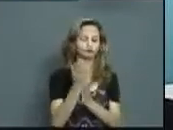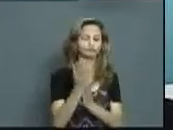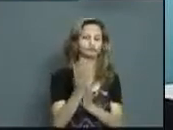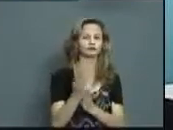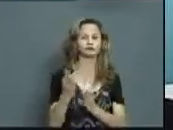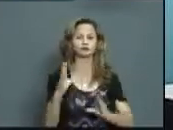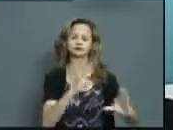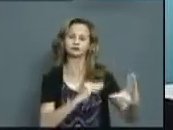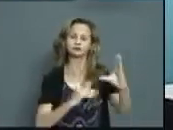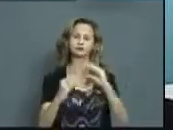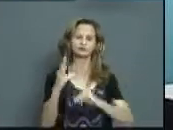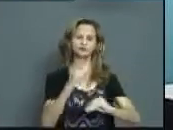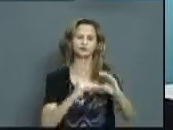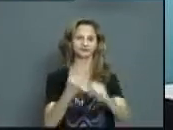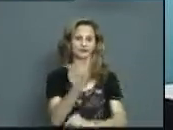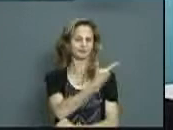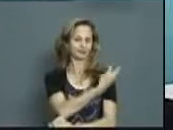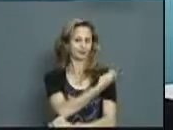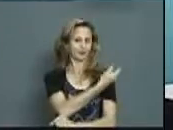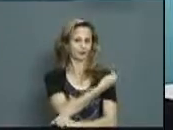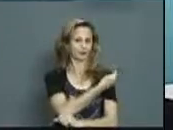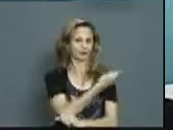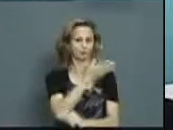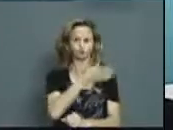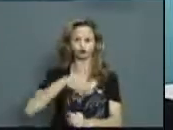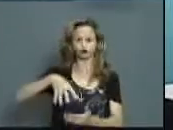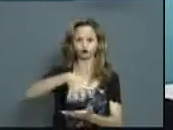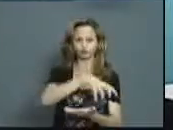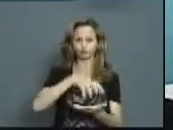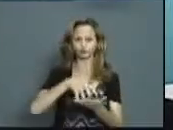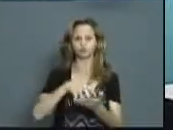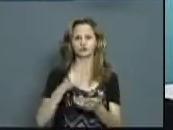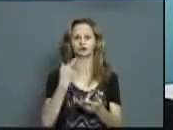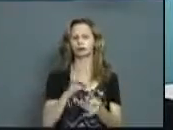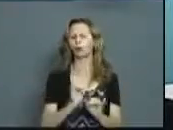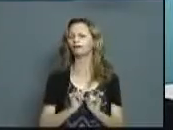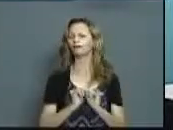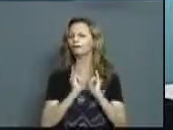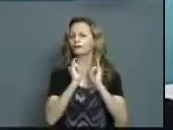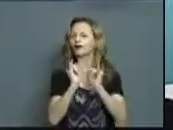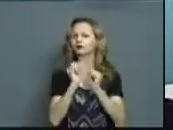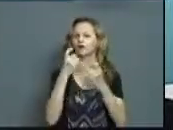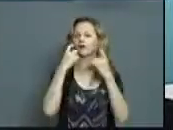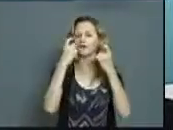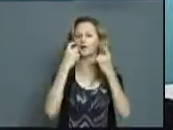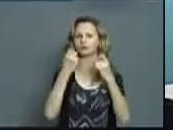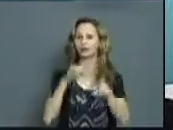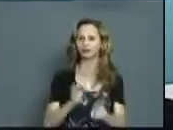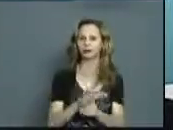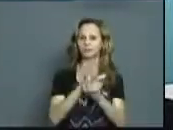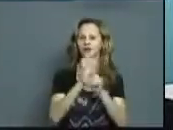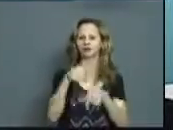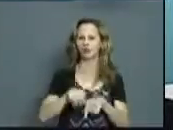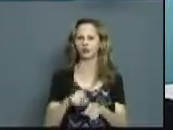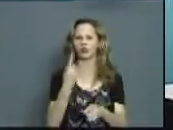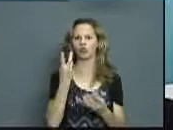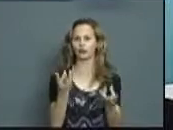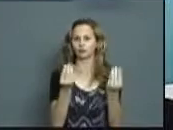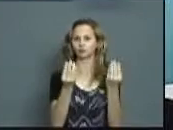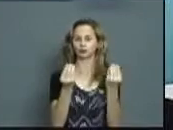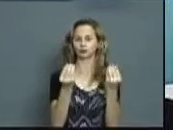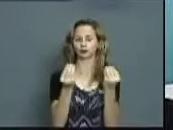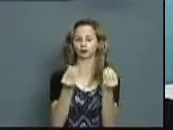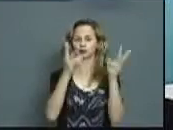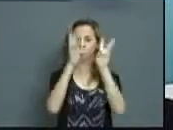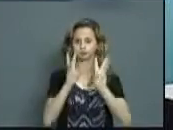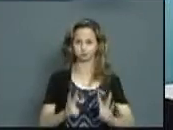nuestro territorio. Y yo quiero comenzar con una excelente noticia que varios medios de prensa en internet de